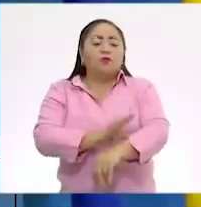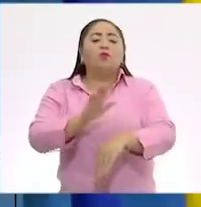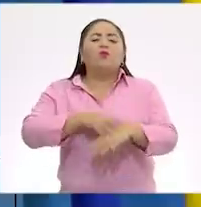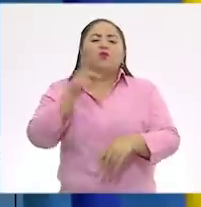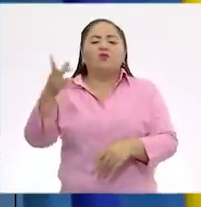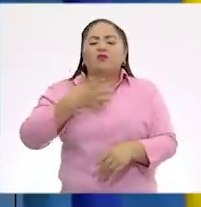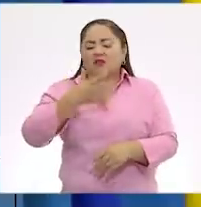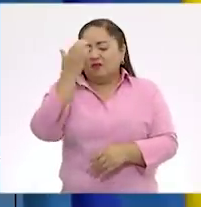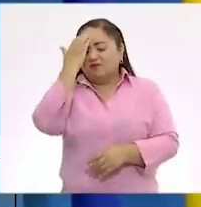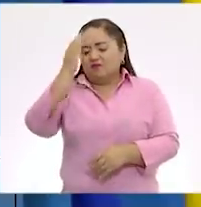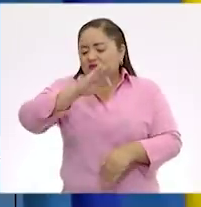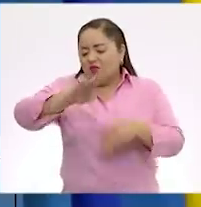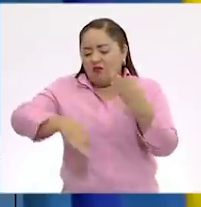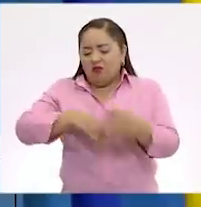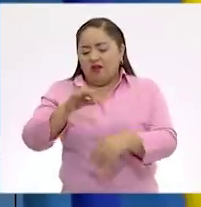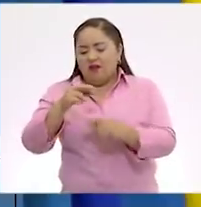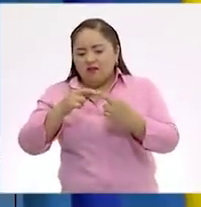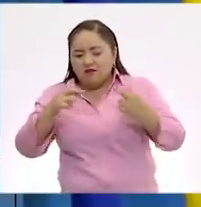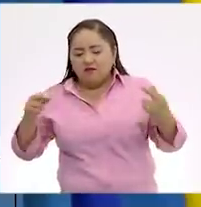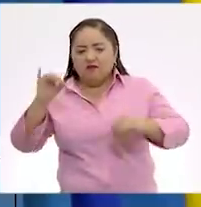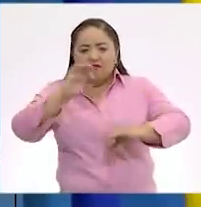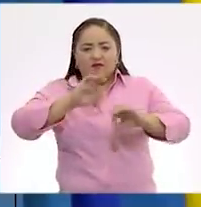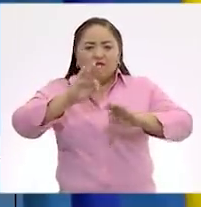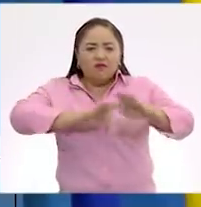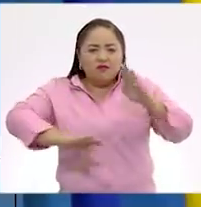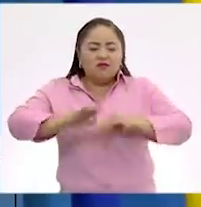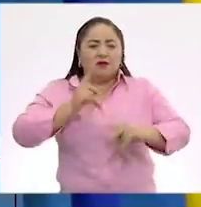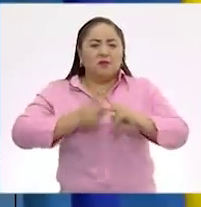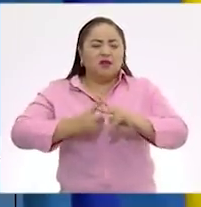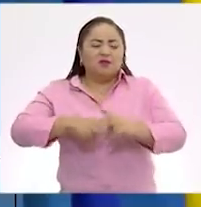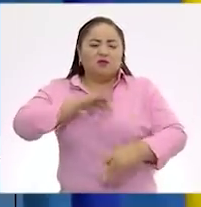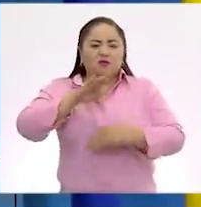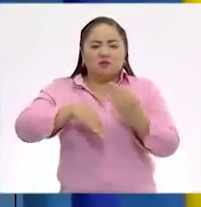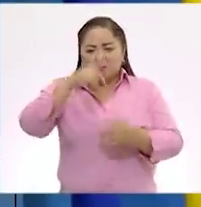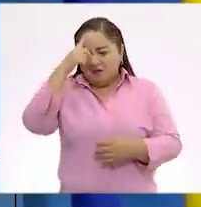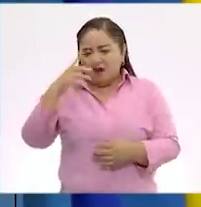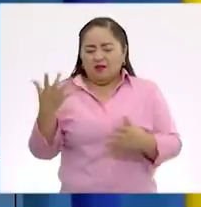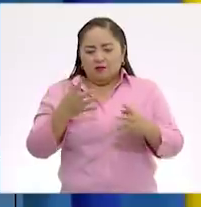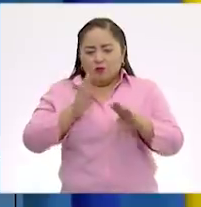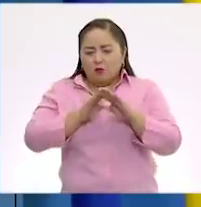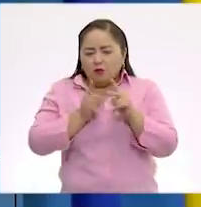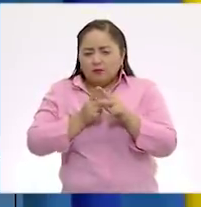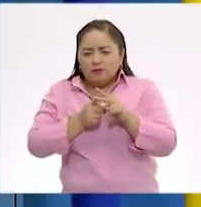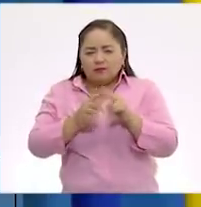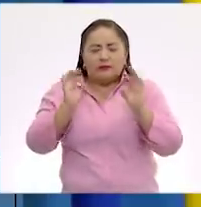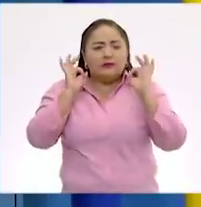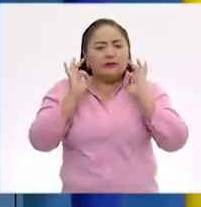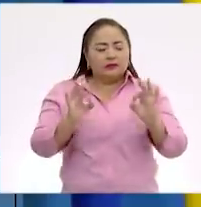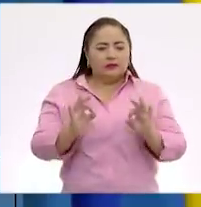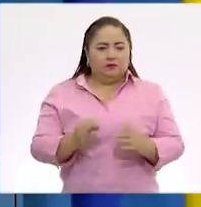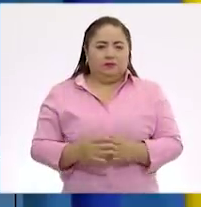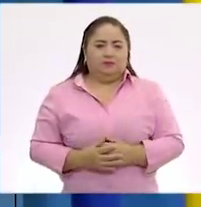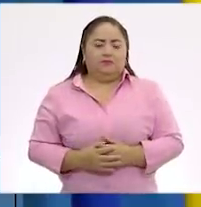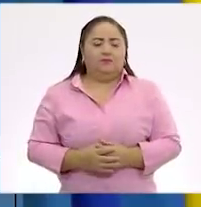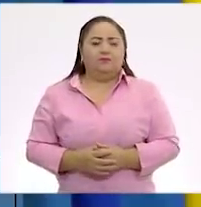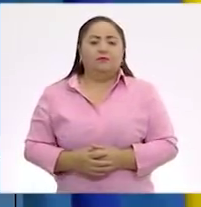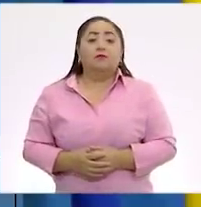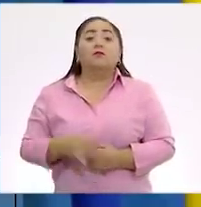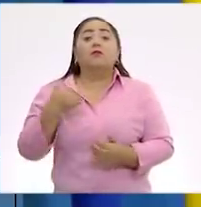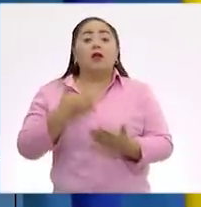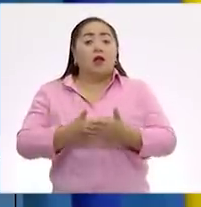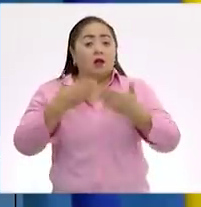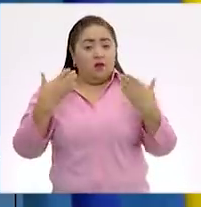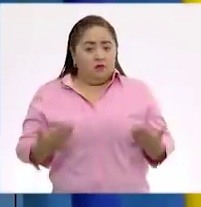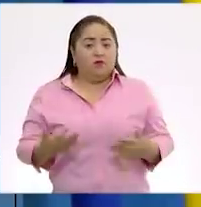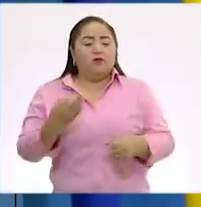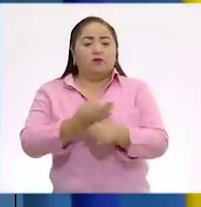todos estos conocimientos de física y de matemáticas para lograr estos cálculos tan perfectos del equilibrio. Y ahora sí,